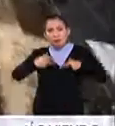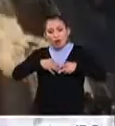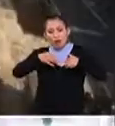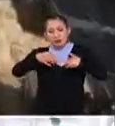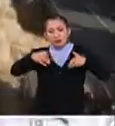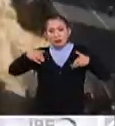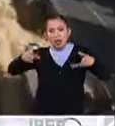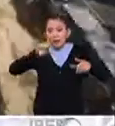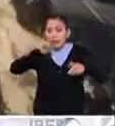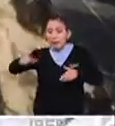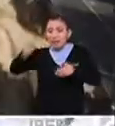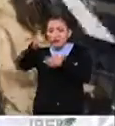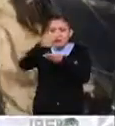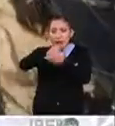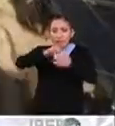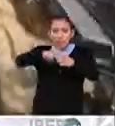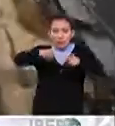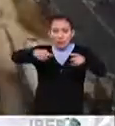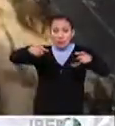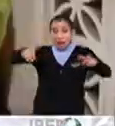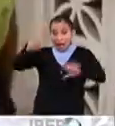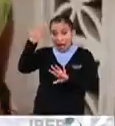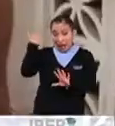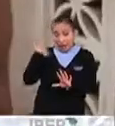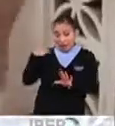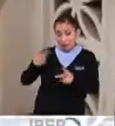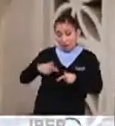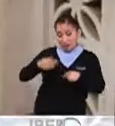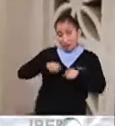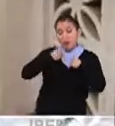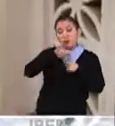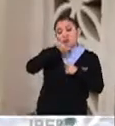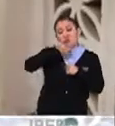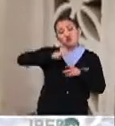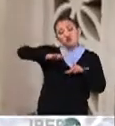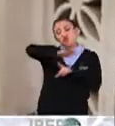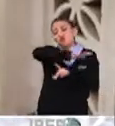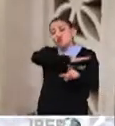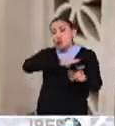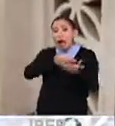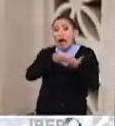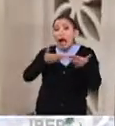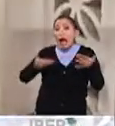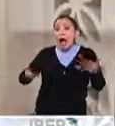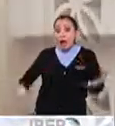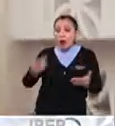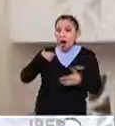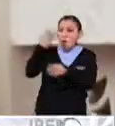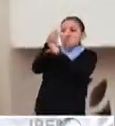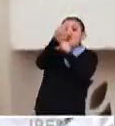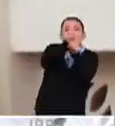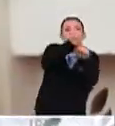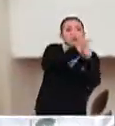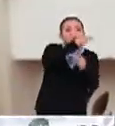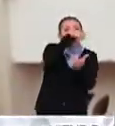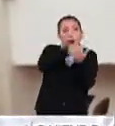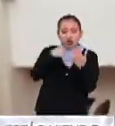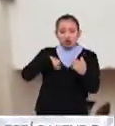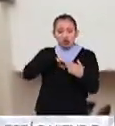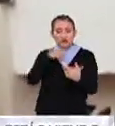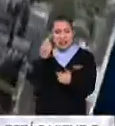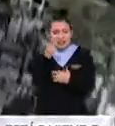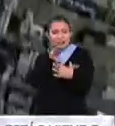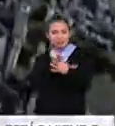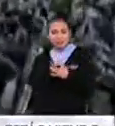igual manera crecen las urbes. Antes, los pobladores se adaptaban al entorno. Ahora, adaptamos el entorno a